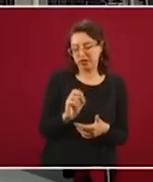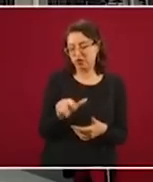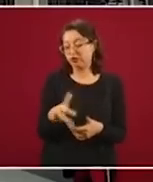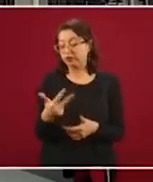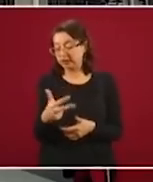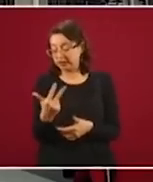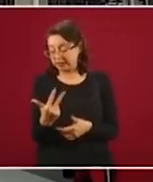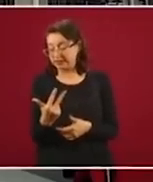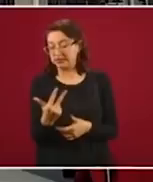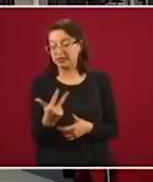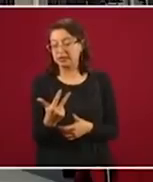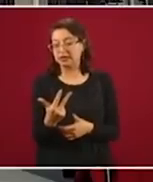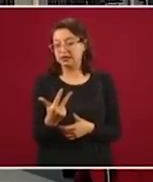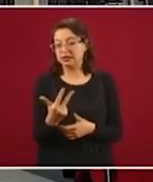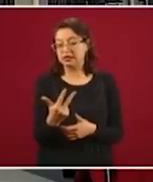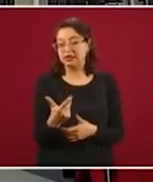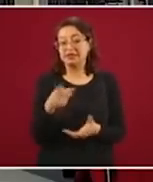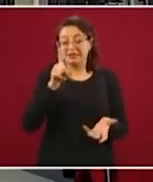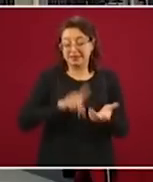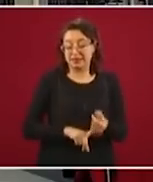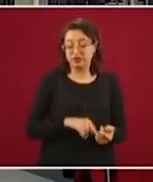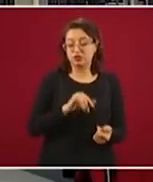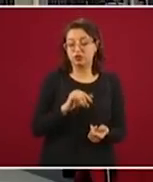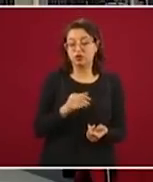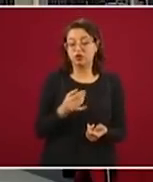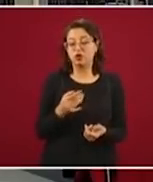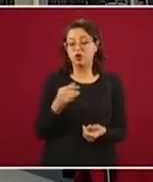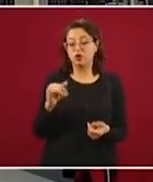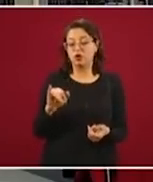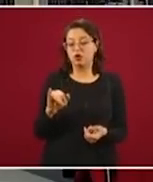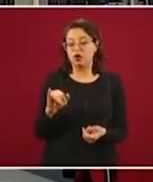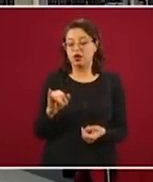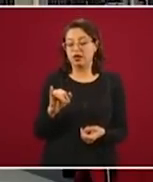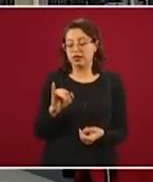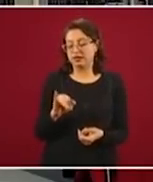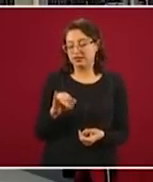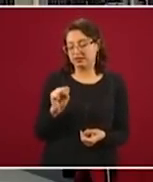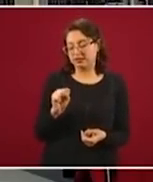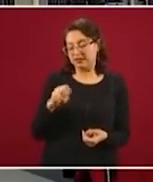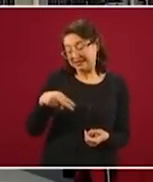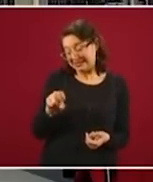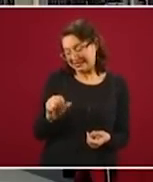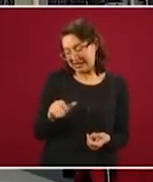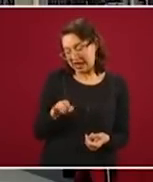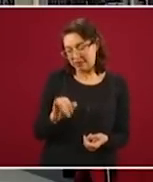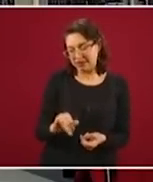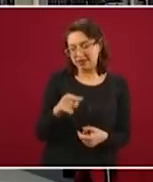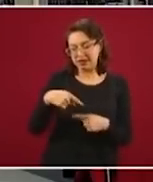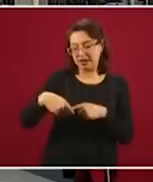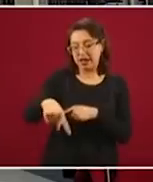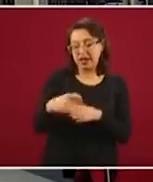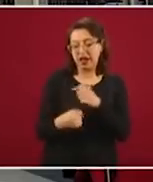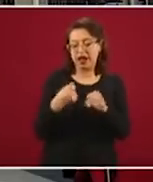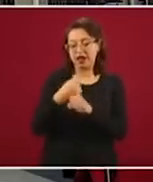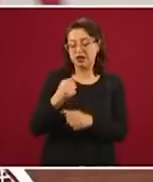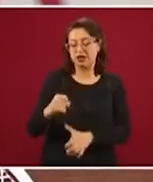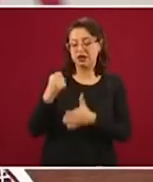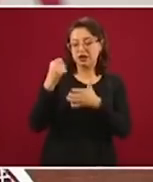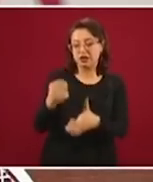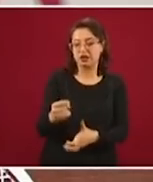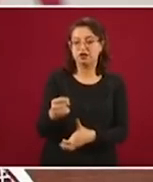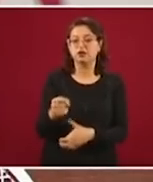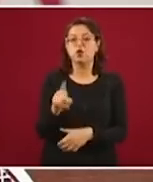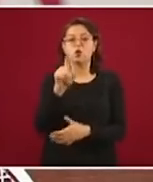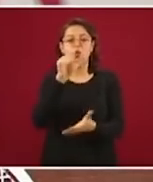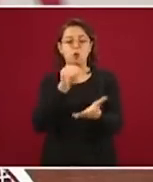ahora del Instituto de Salud para el Bienestar, el programa estimado de inversión física para este año es de